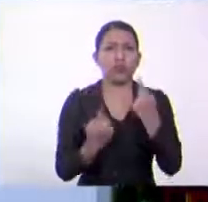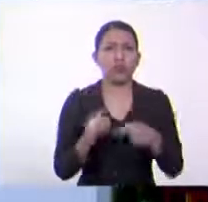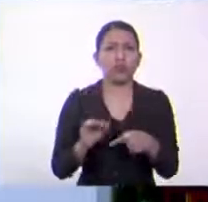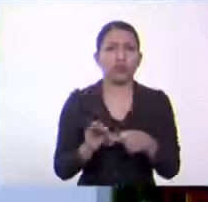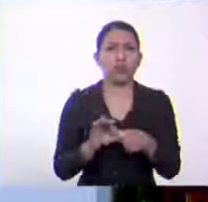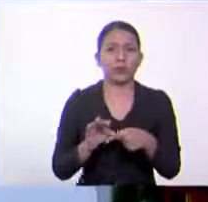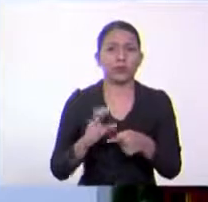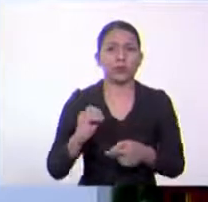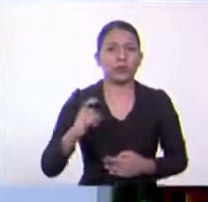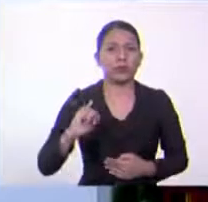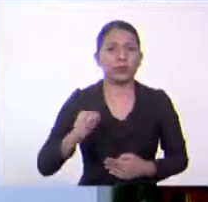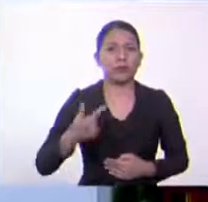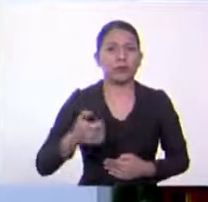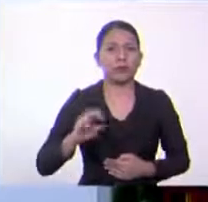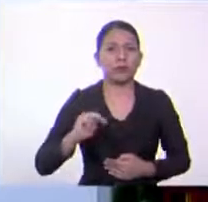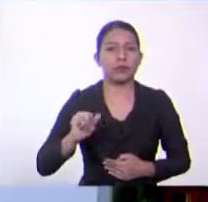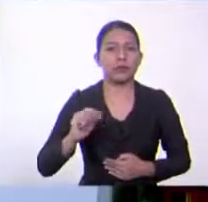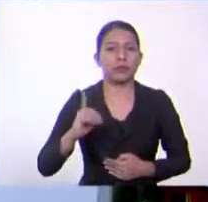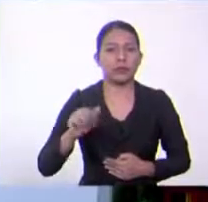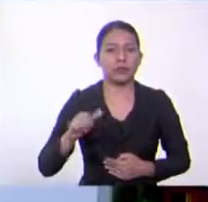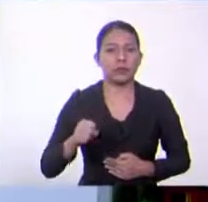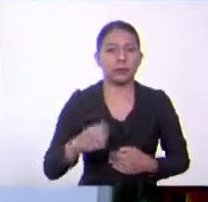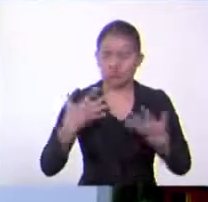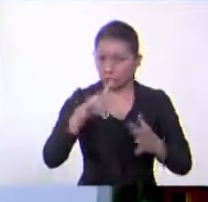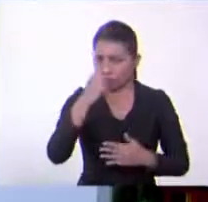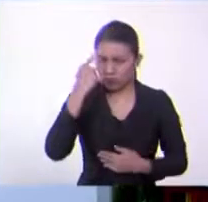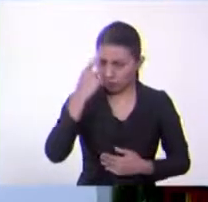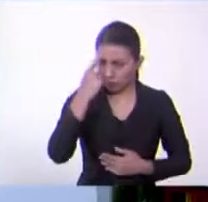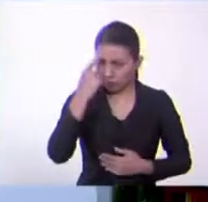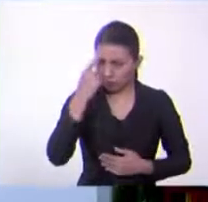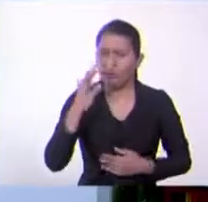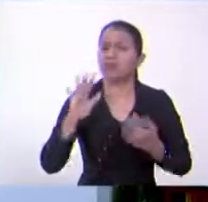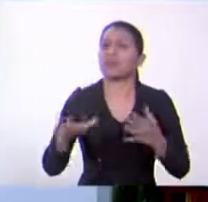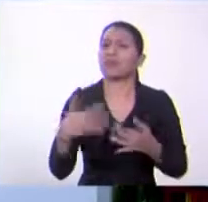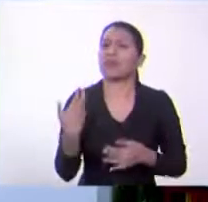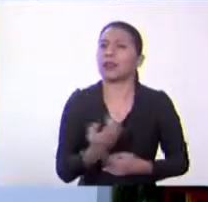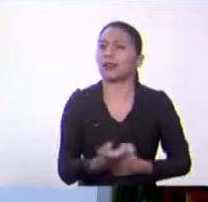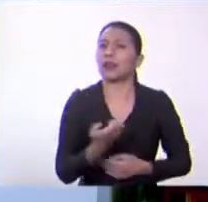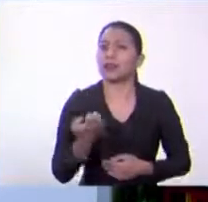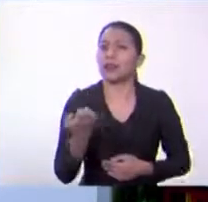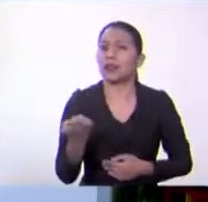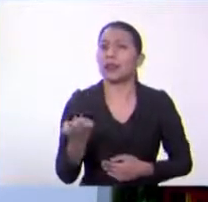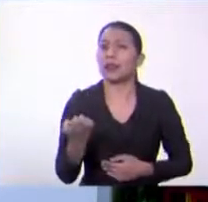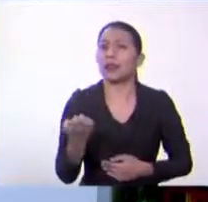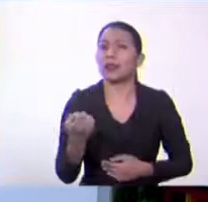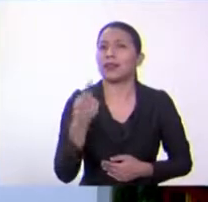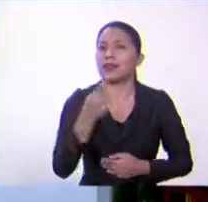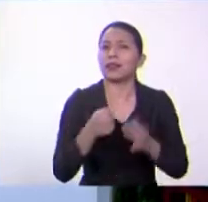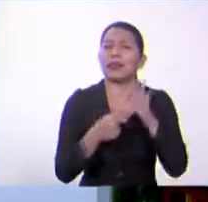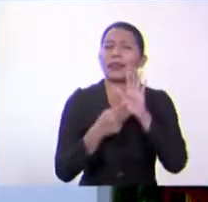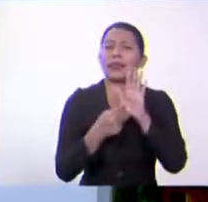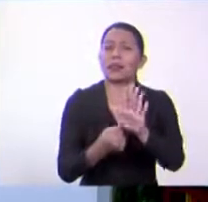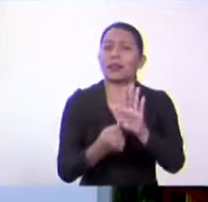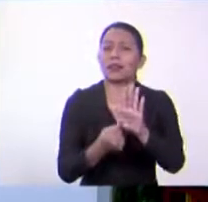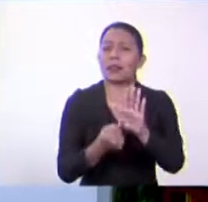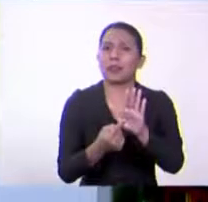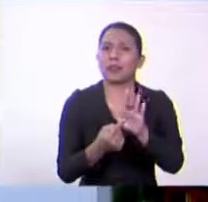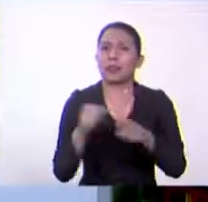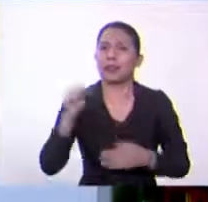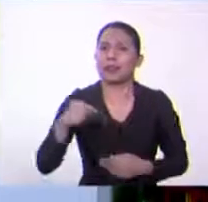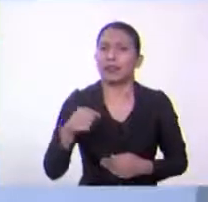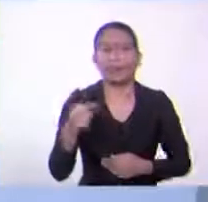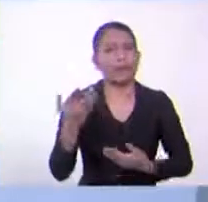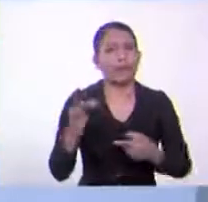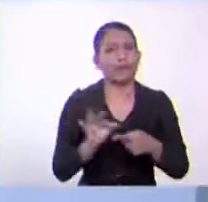funciones oxigenadas. Ya te imaginarás qué elemento es el que está interviniendo en este tipo